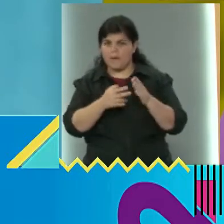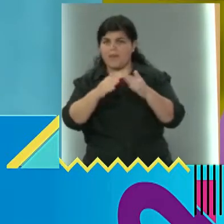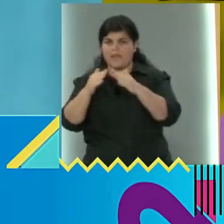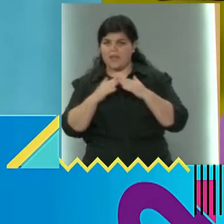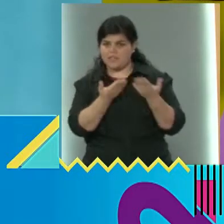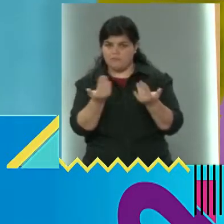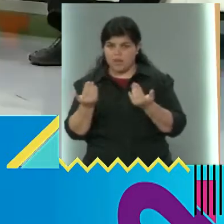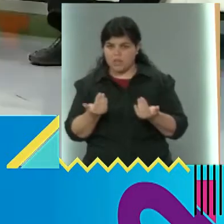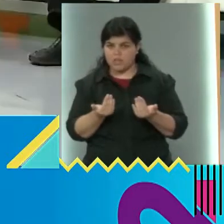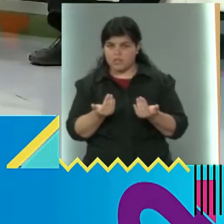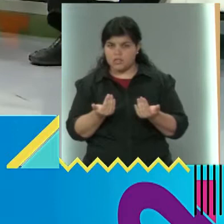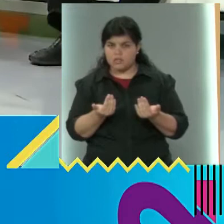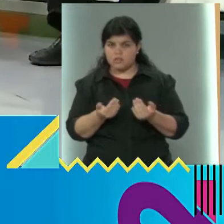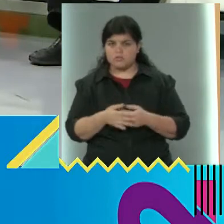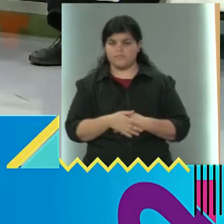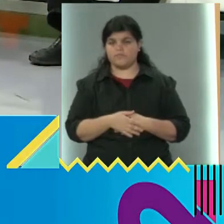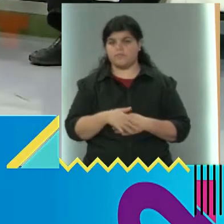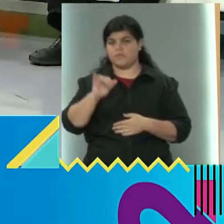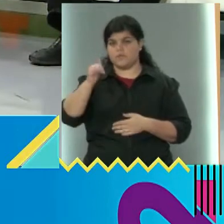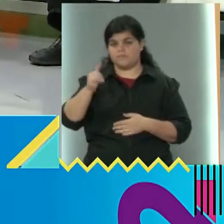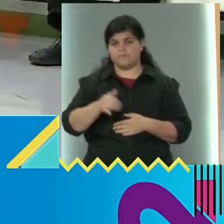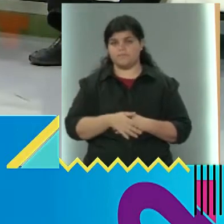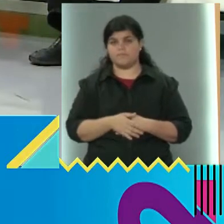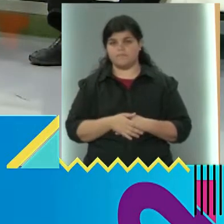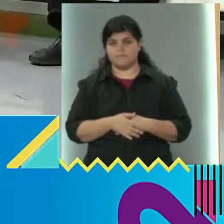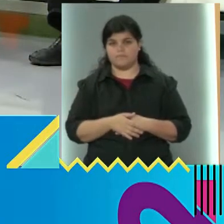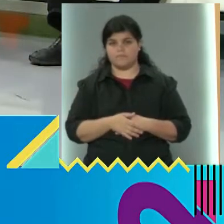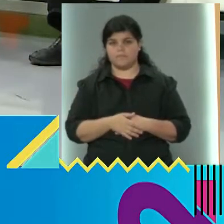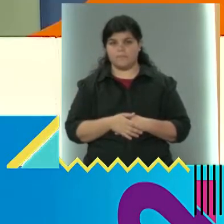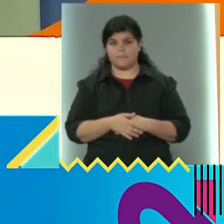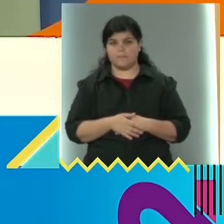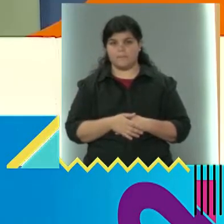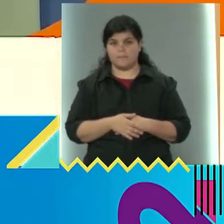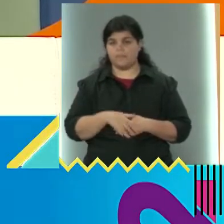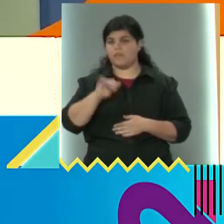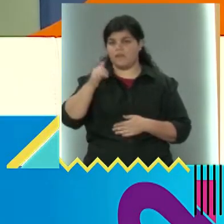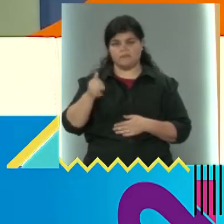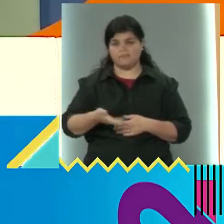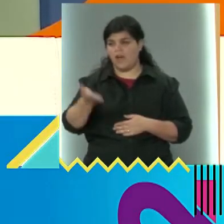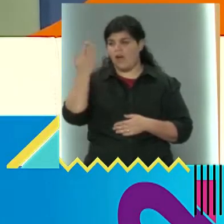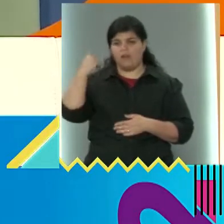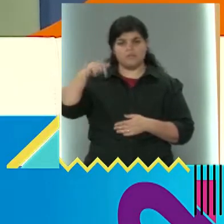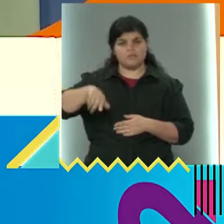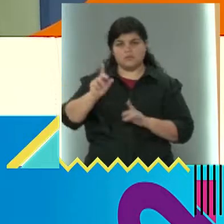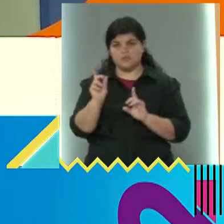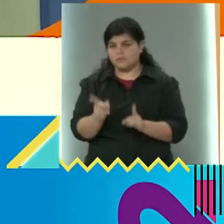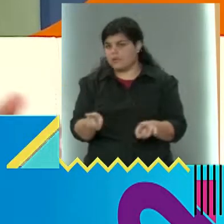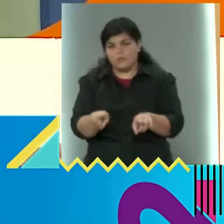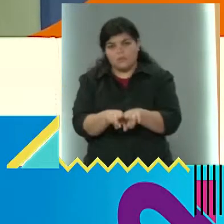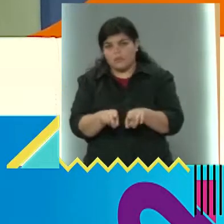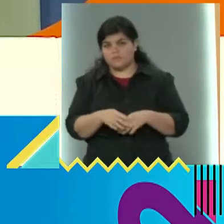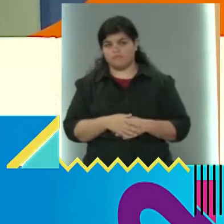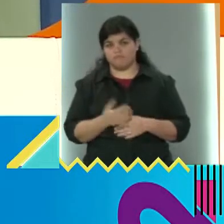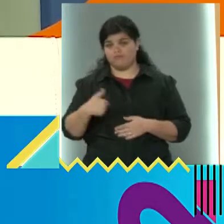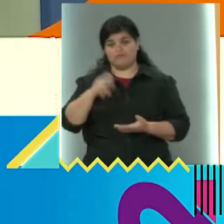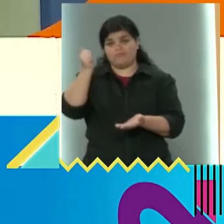atacar? Sí, obviamente existió y sigue existiendo. Yo creo que es la tarea, y por eso estamos